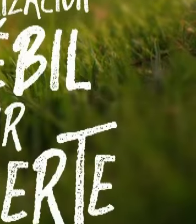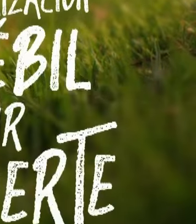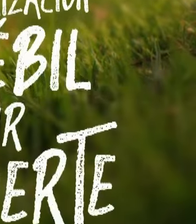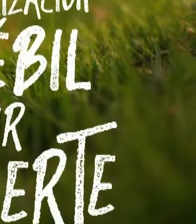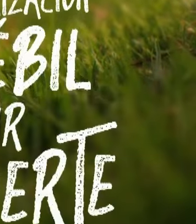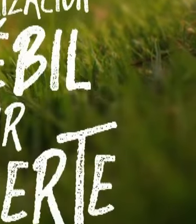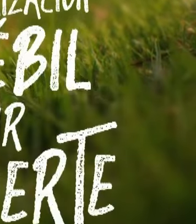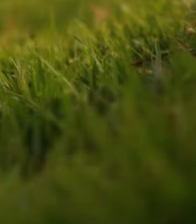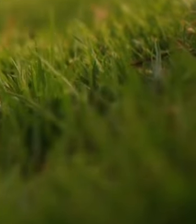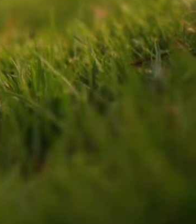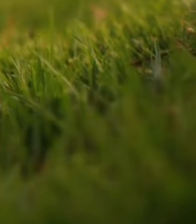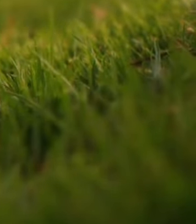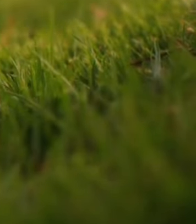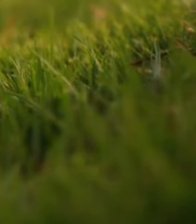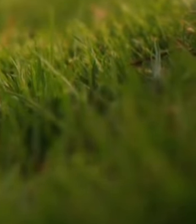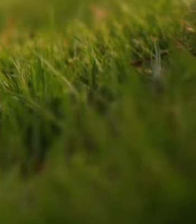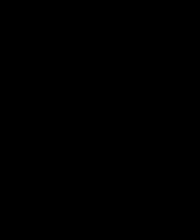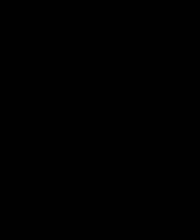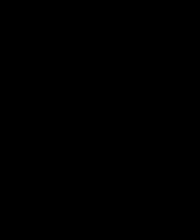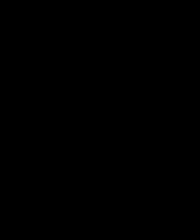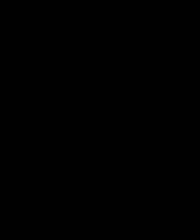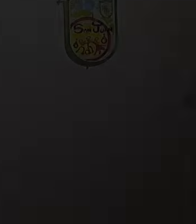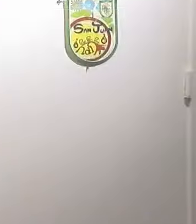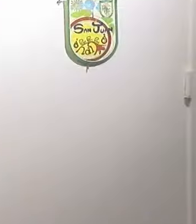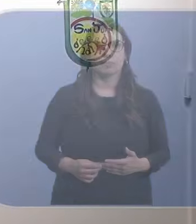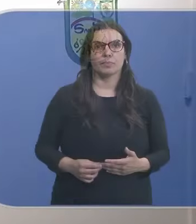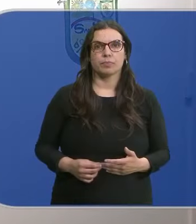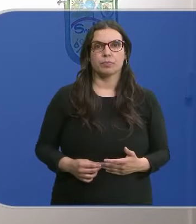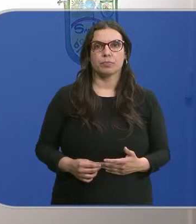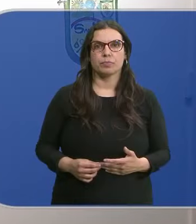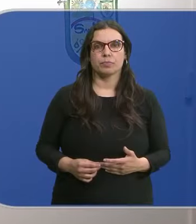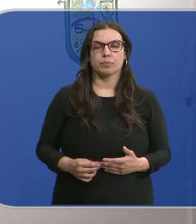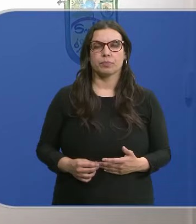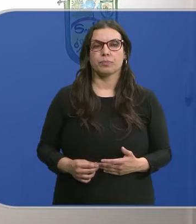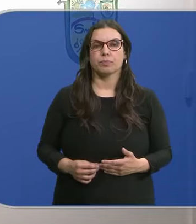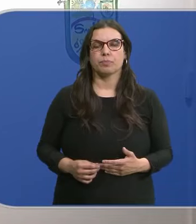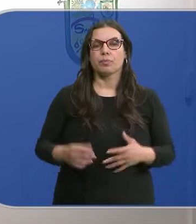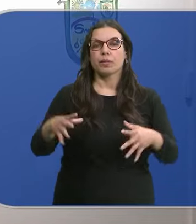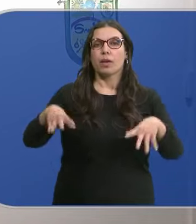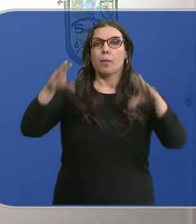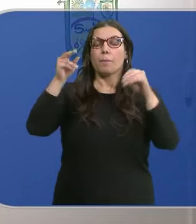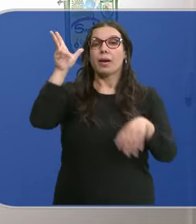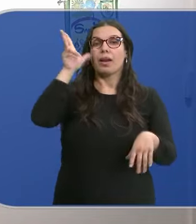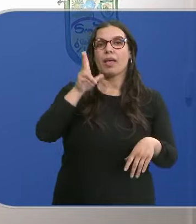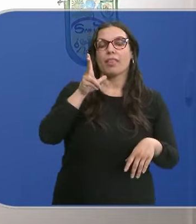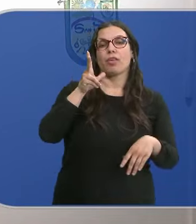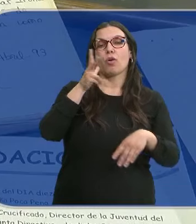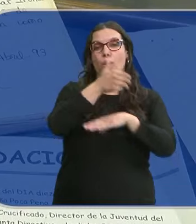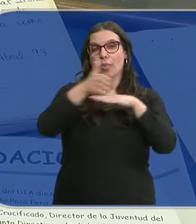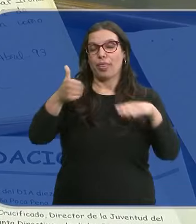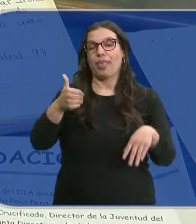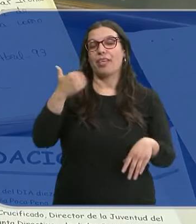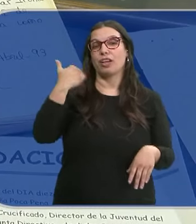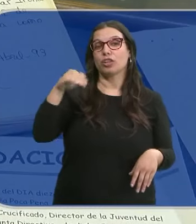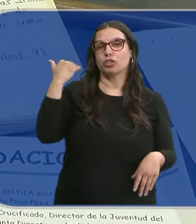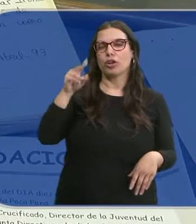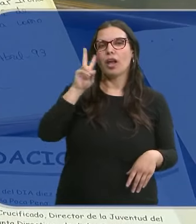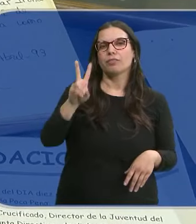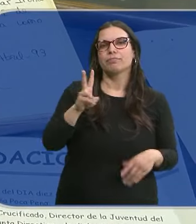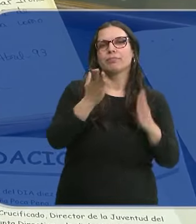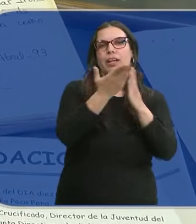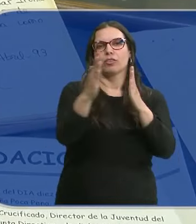de mineralización muy débil para vivir muy fuerte. El Palacio de la Audiencia de Soria acoge la tradicional exposición de